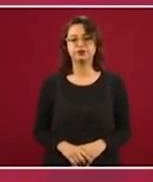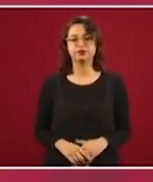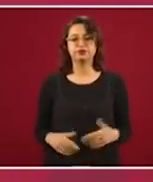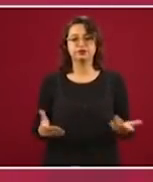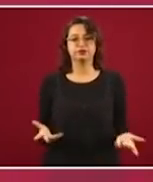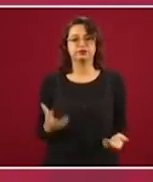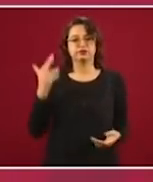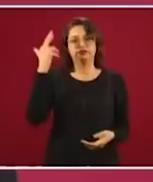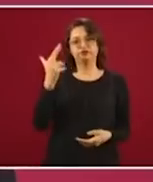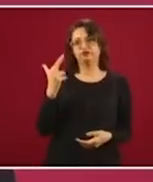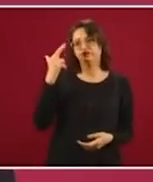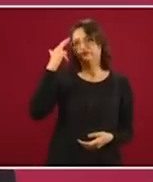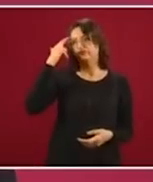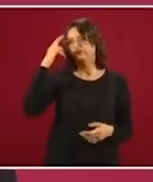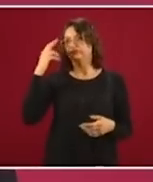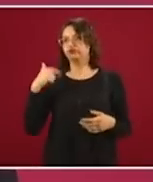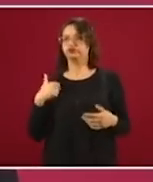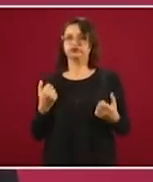faraónico